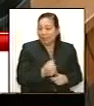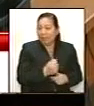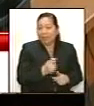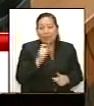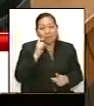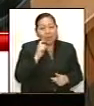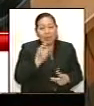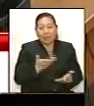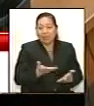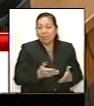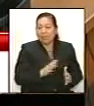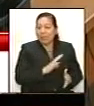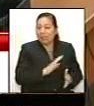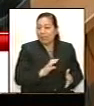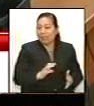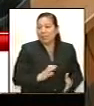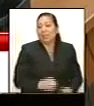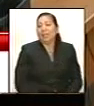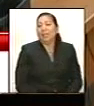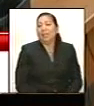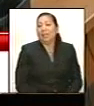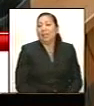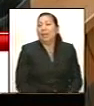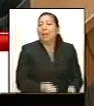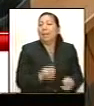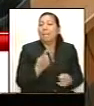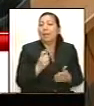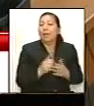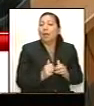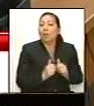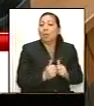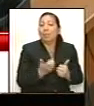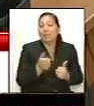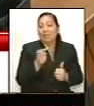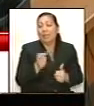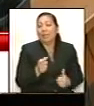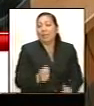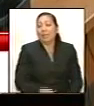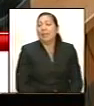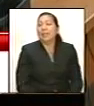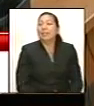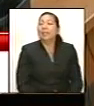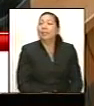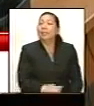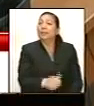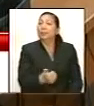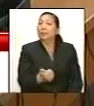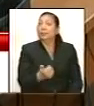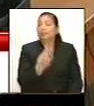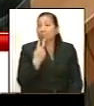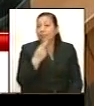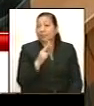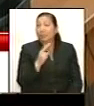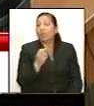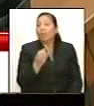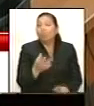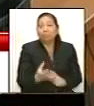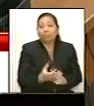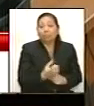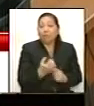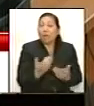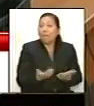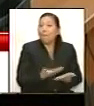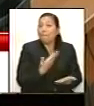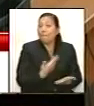violencia, y digamos, el Estado tiene que tener también mecanismos para acompañar a esas personas. Otro punto que me llamó la atención es cómo recoger las